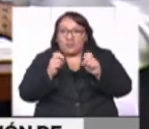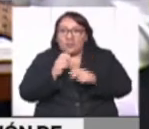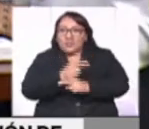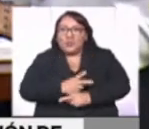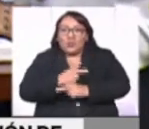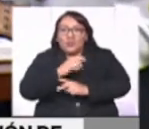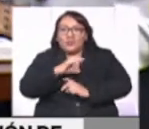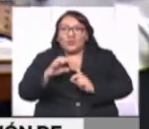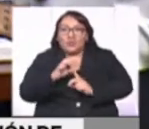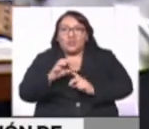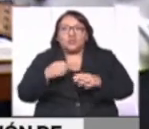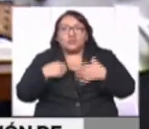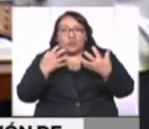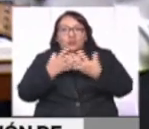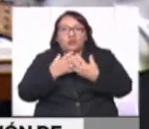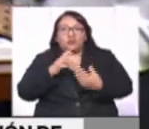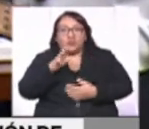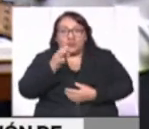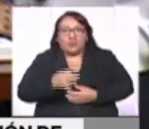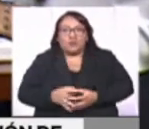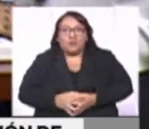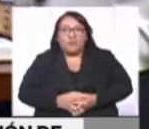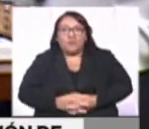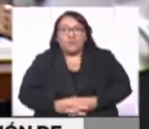seguridad ciudadana sea acorde a su realidad.